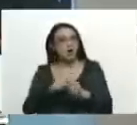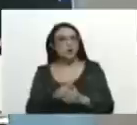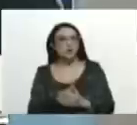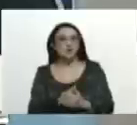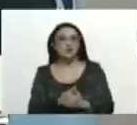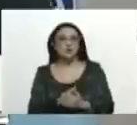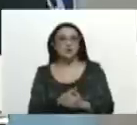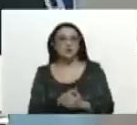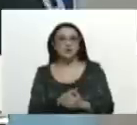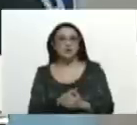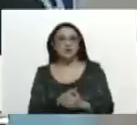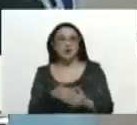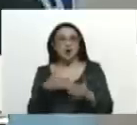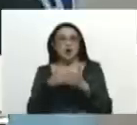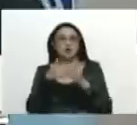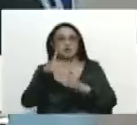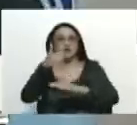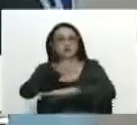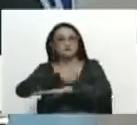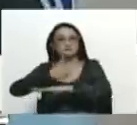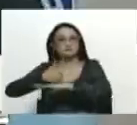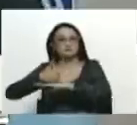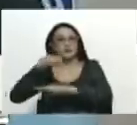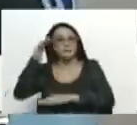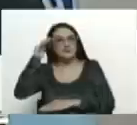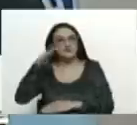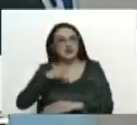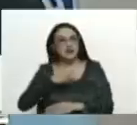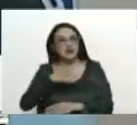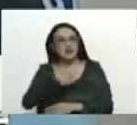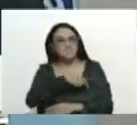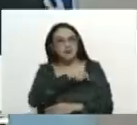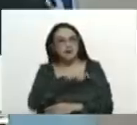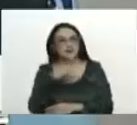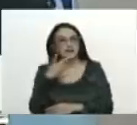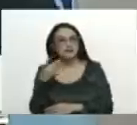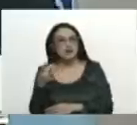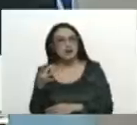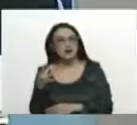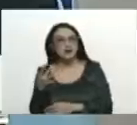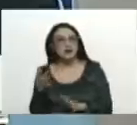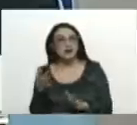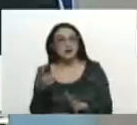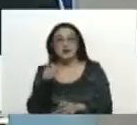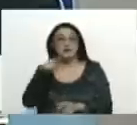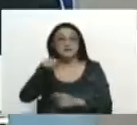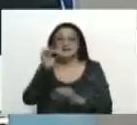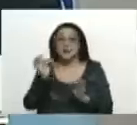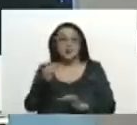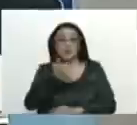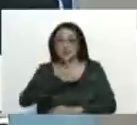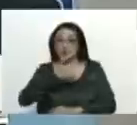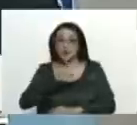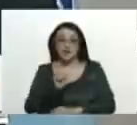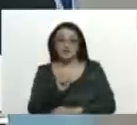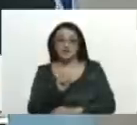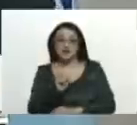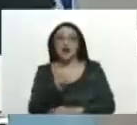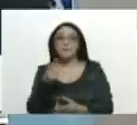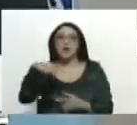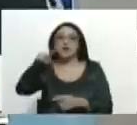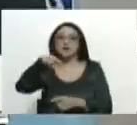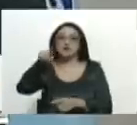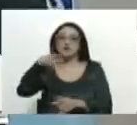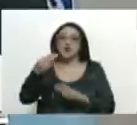amenazas a la autoridad de civiles y militares de España e Italia Obviamente que no lo tolerarían Ah Pero ellos sí lo